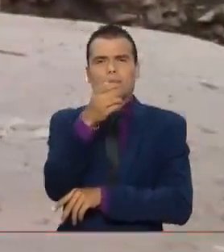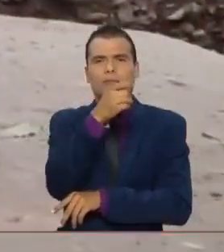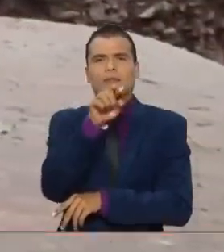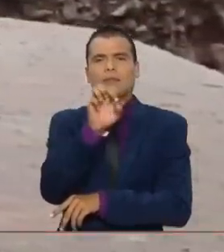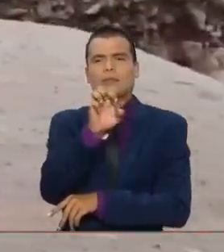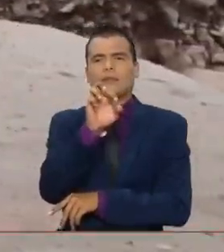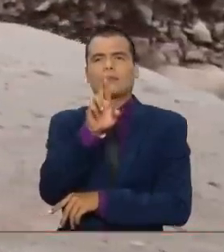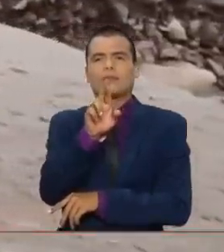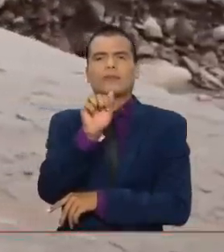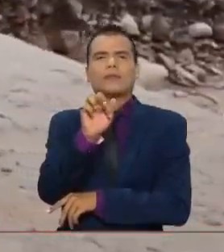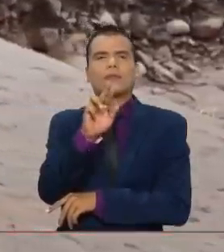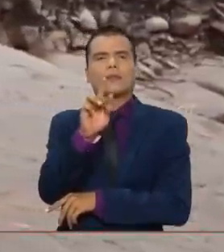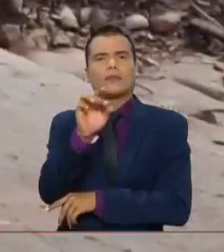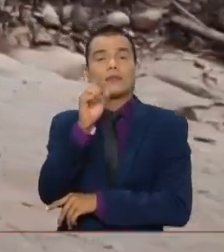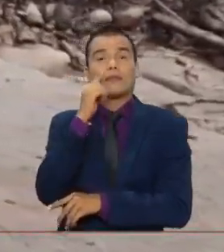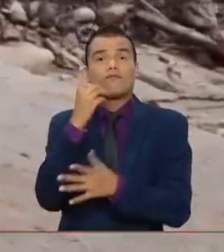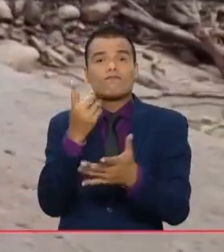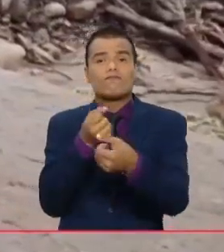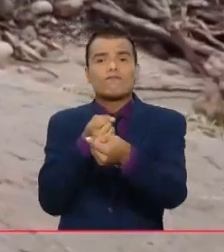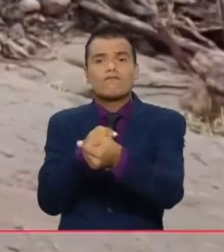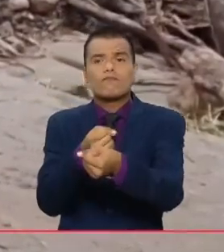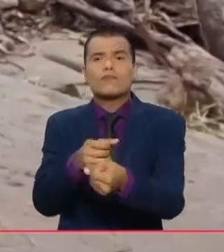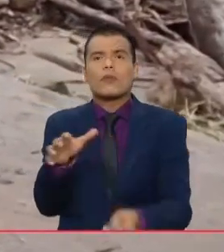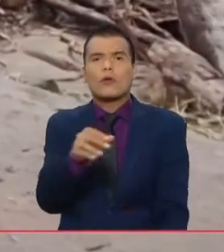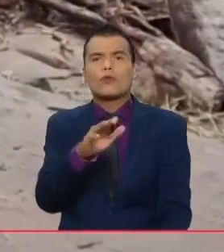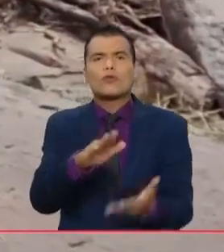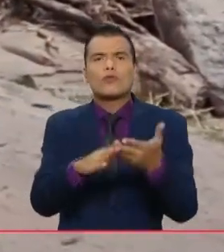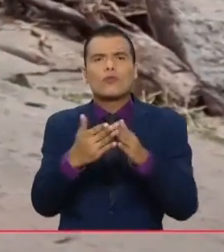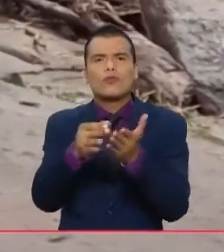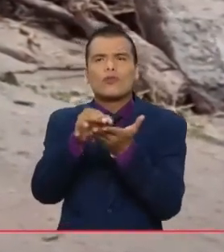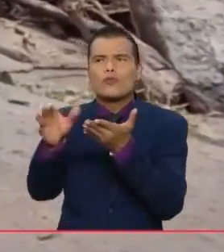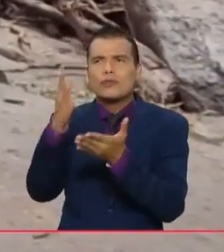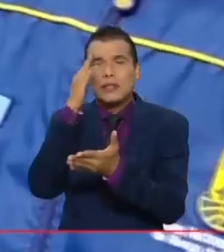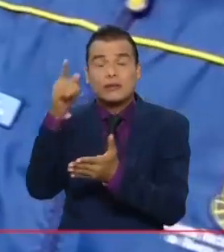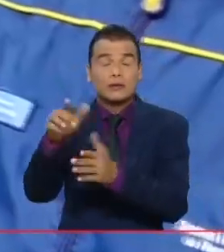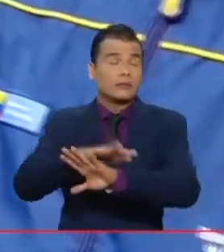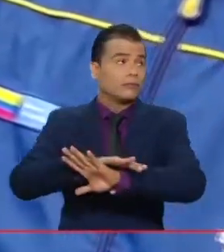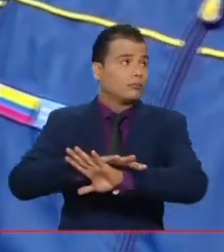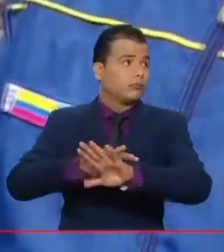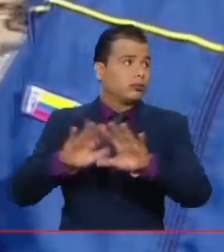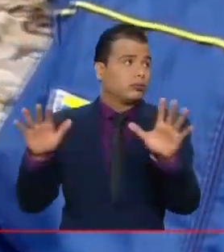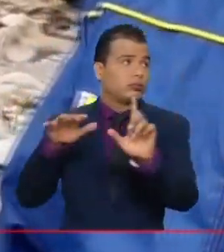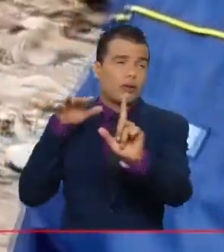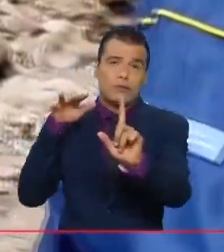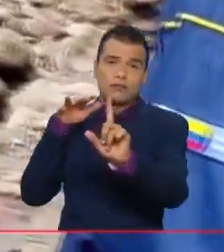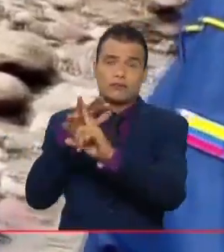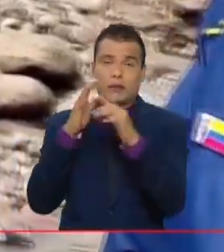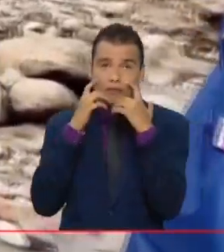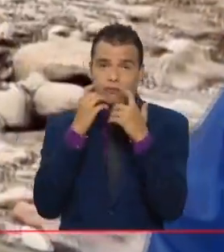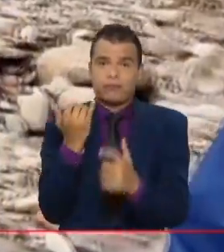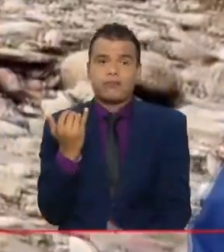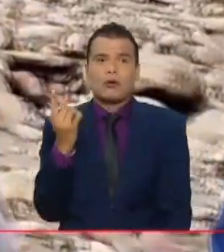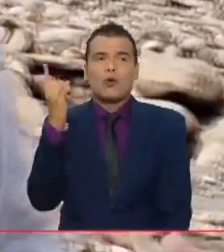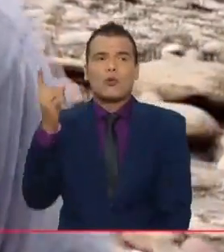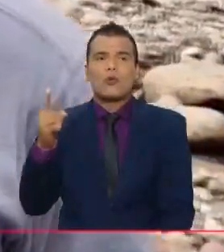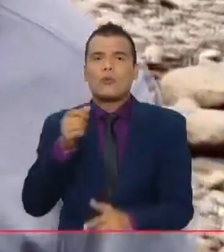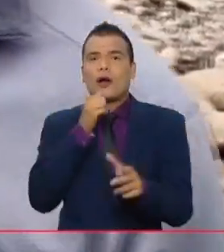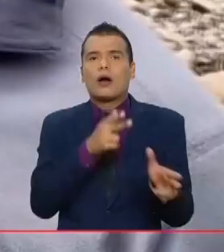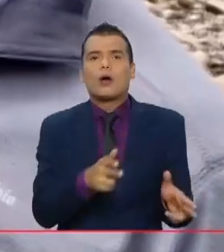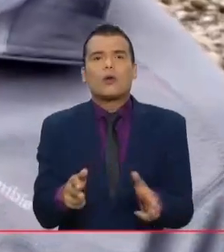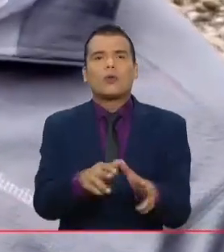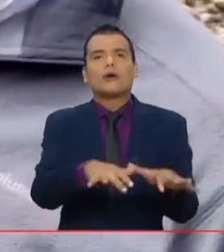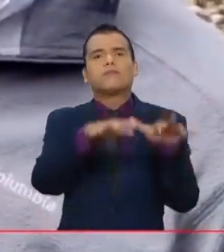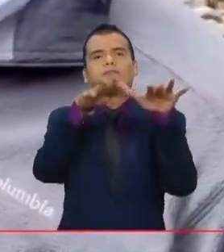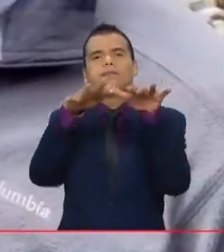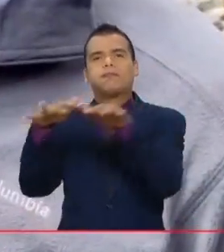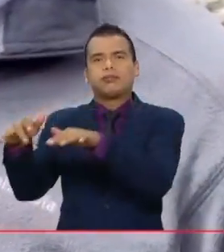esta comunidad, con este corregimiento de las afectaciones tan grandes de esta avalancha que afecta el puente. Hoy